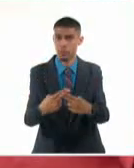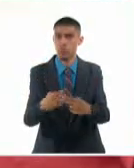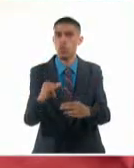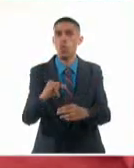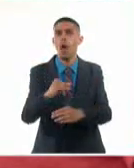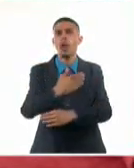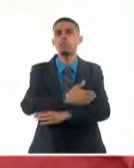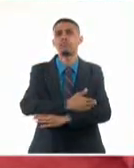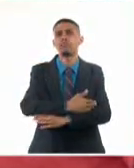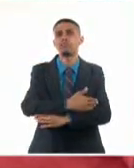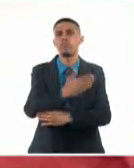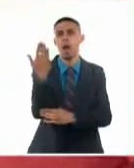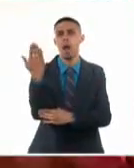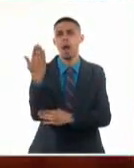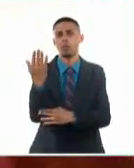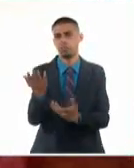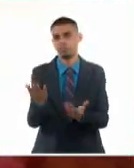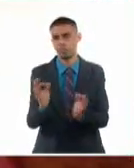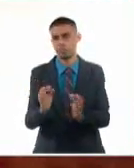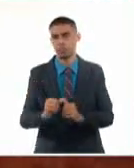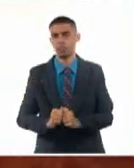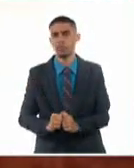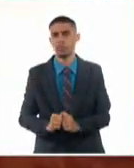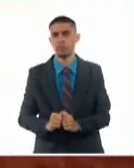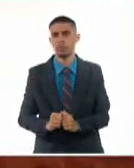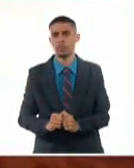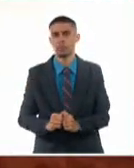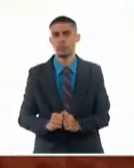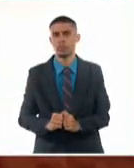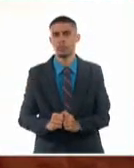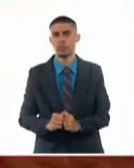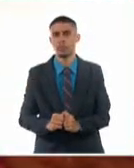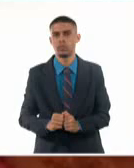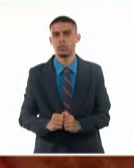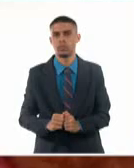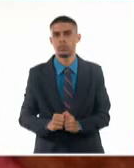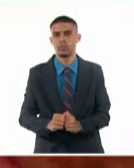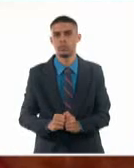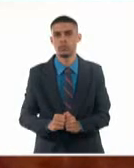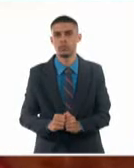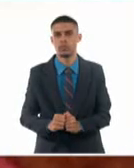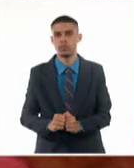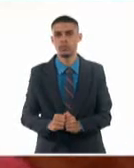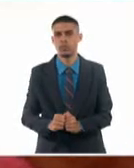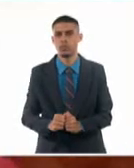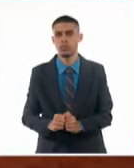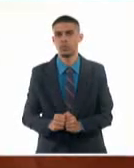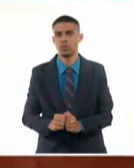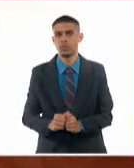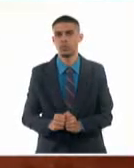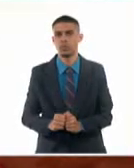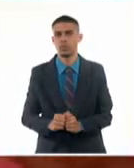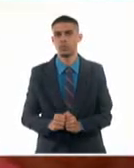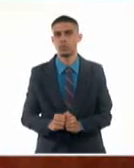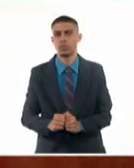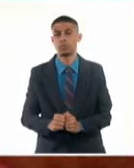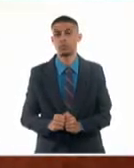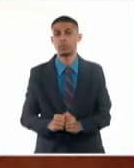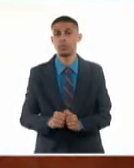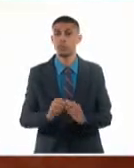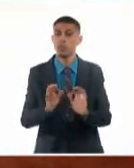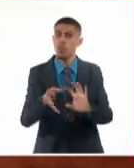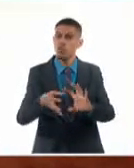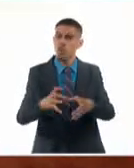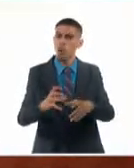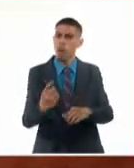Desbloquearte. O sea, es una manera también de nosotros como equipo de trabajo, el grupo